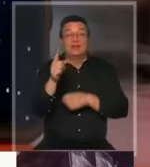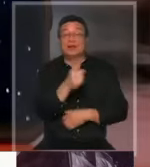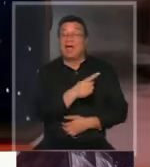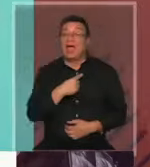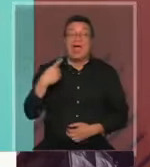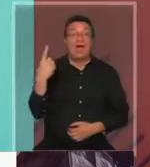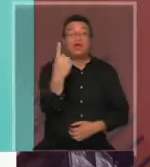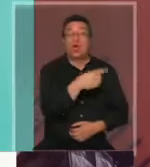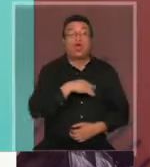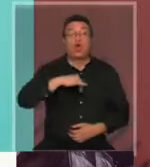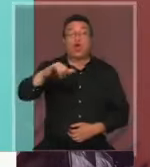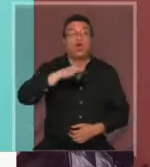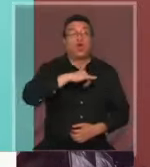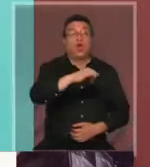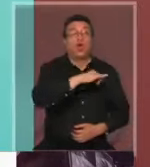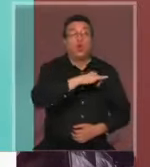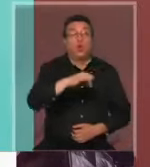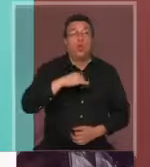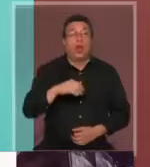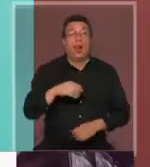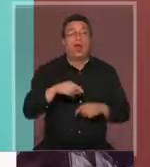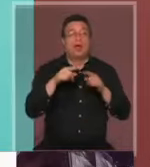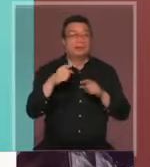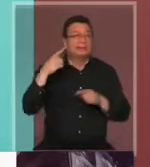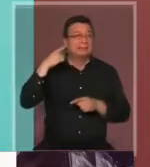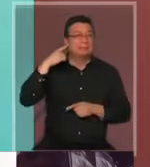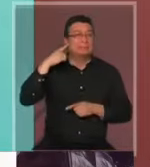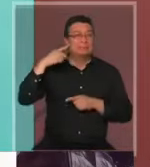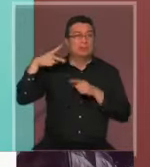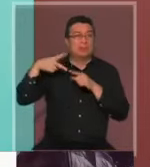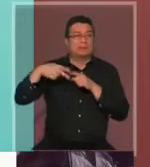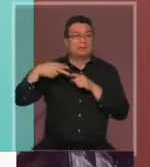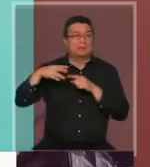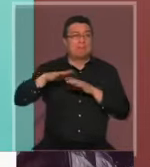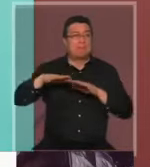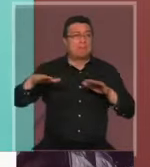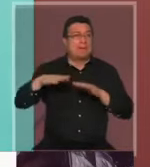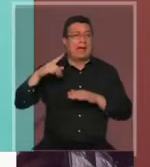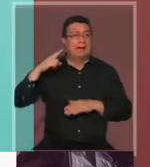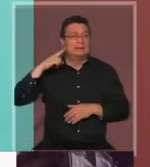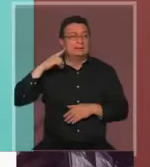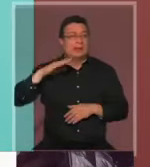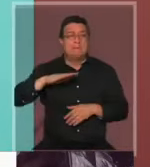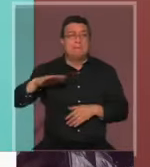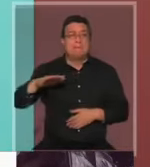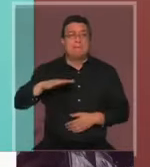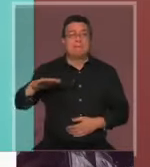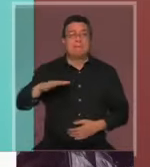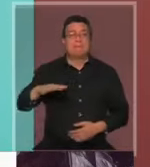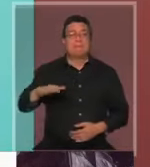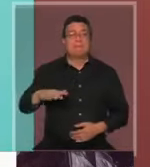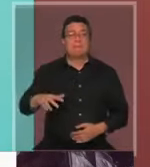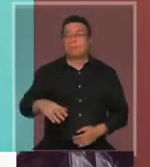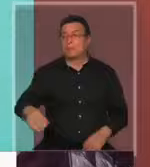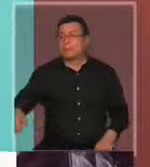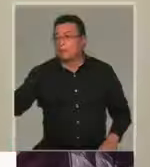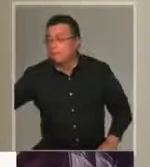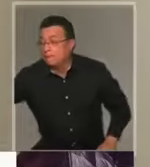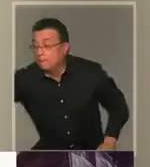lo mismo. Me dijo, no, mira, este código de barras jamás va a ser así, son así. Había mucha gente que estaba en la misma que yo